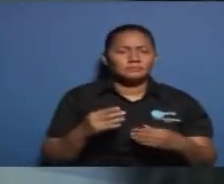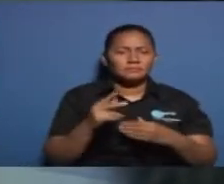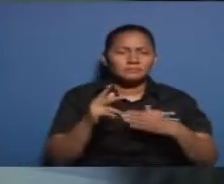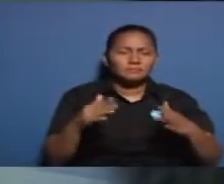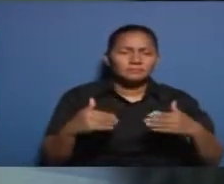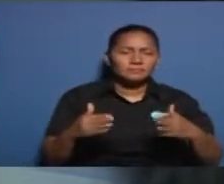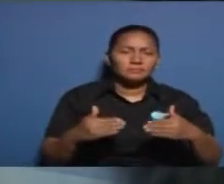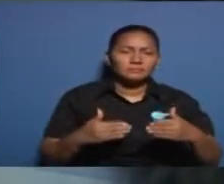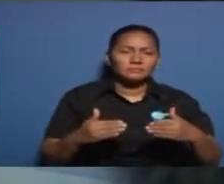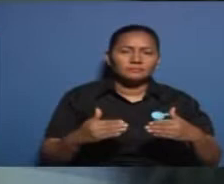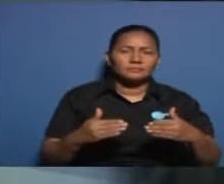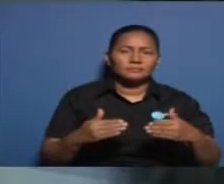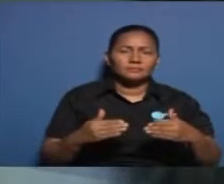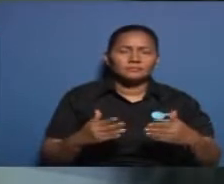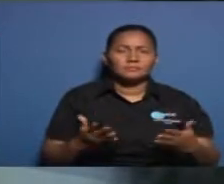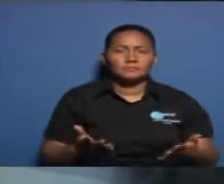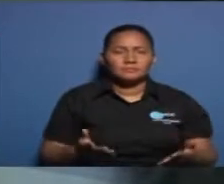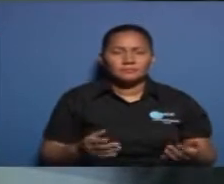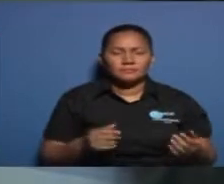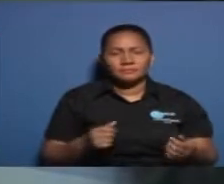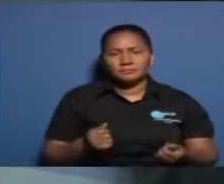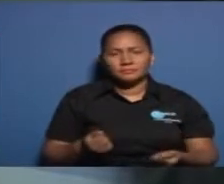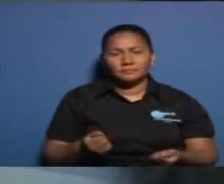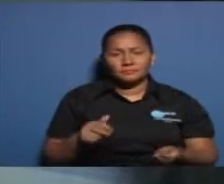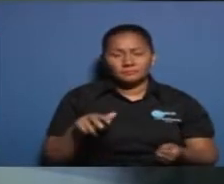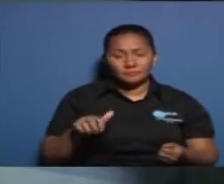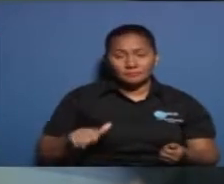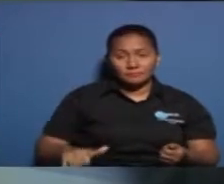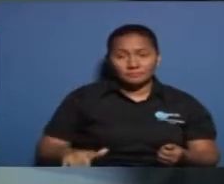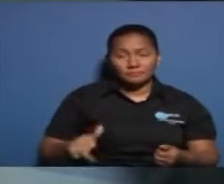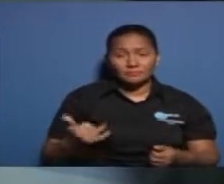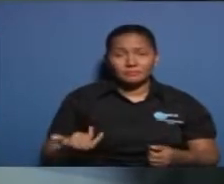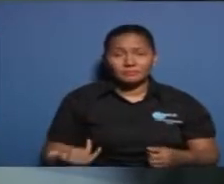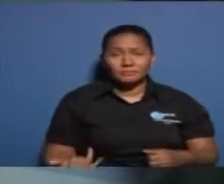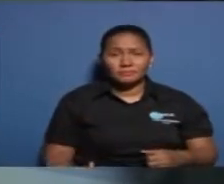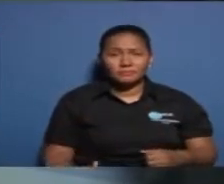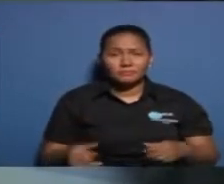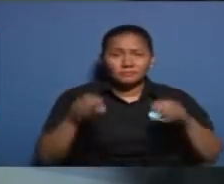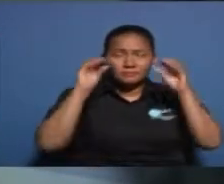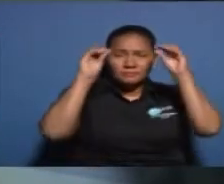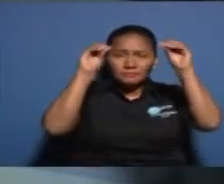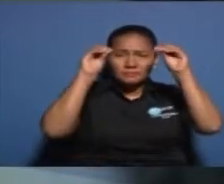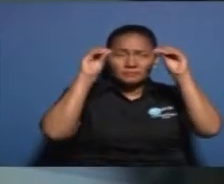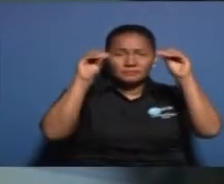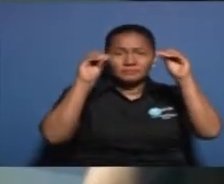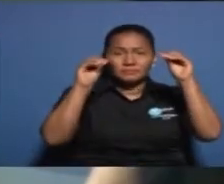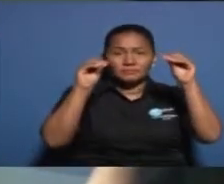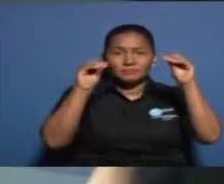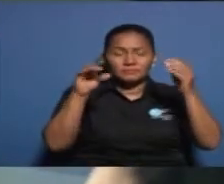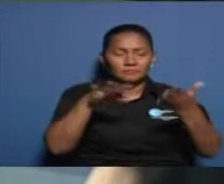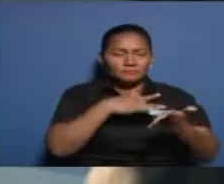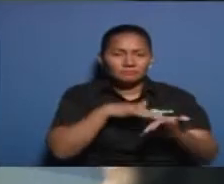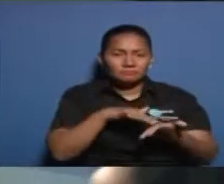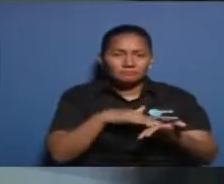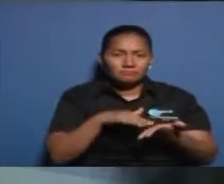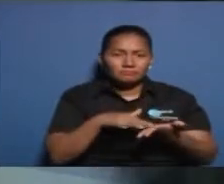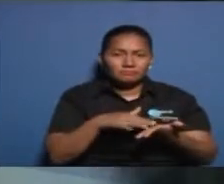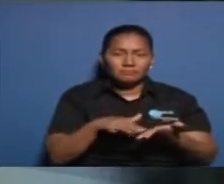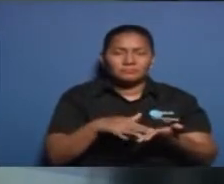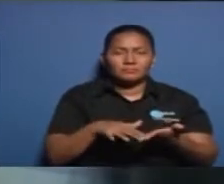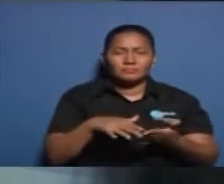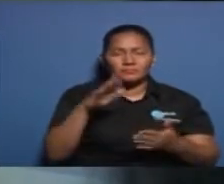nosotros tenemos que en este momento enseñarle a tratar de que nuestros estudiantes piensen